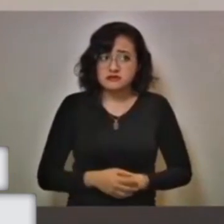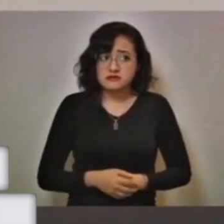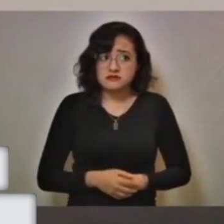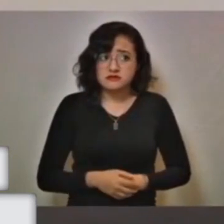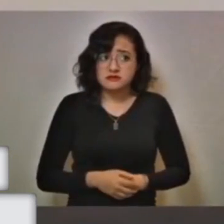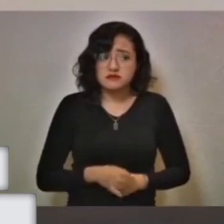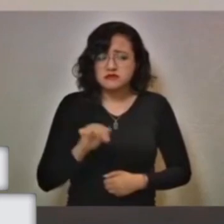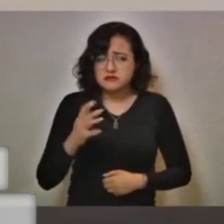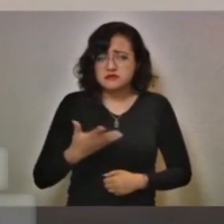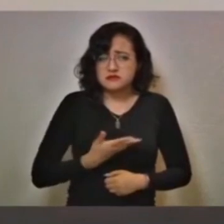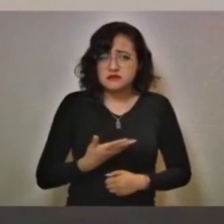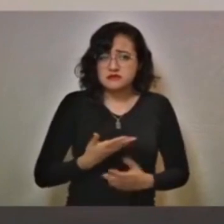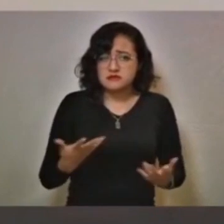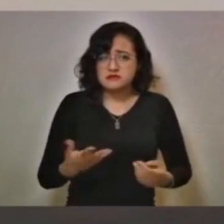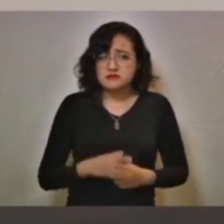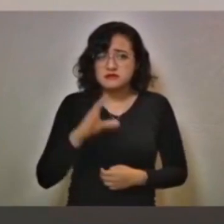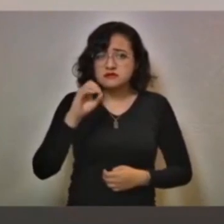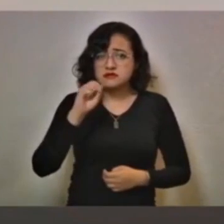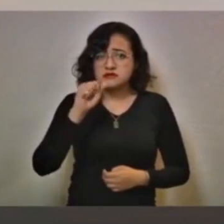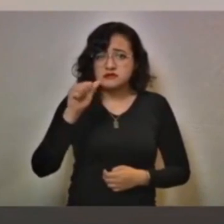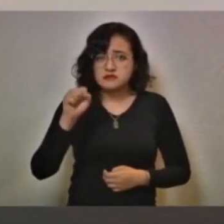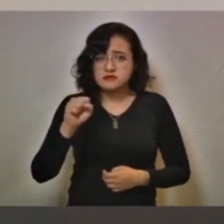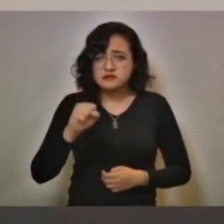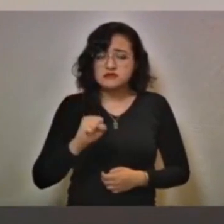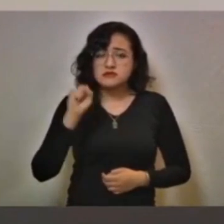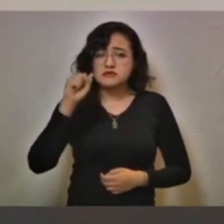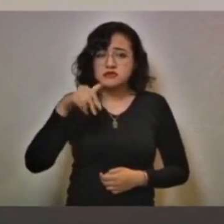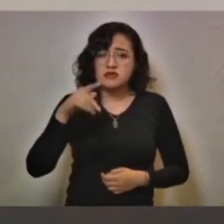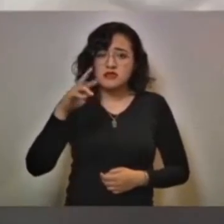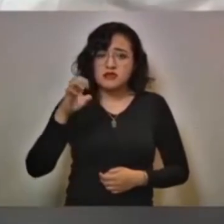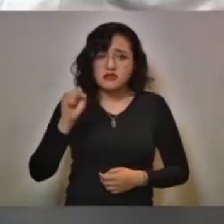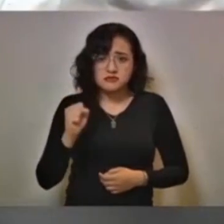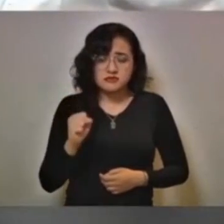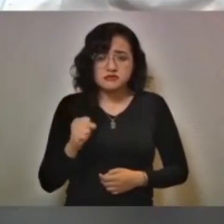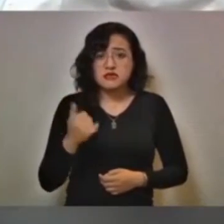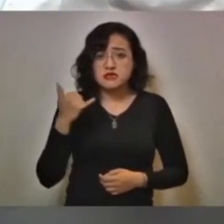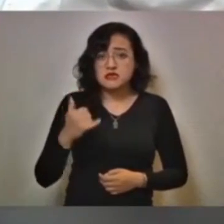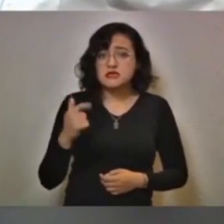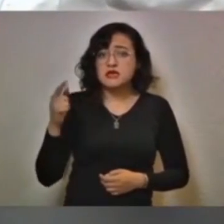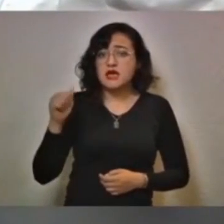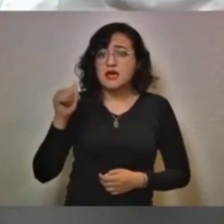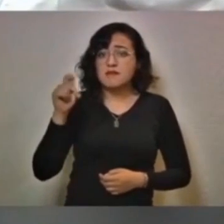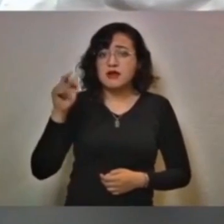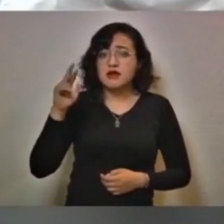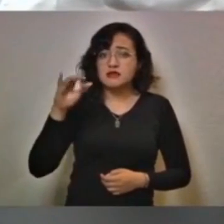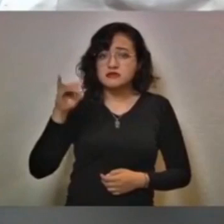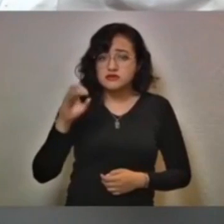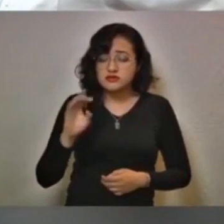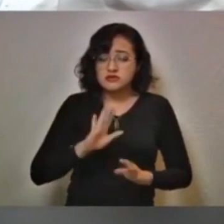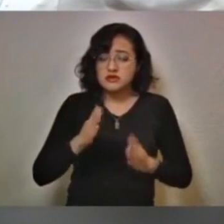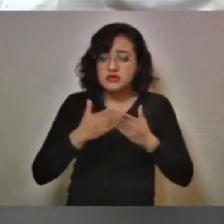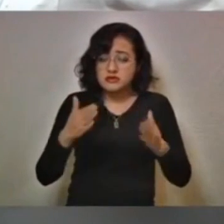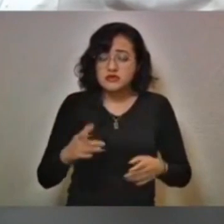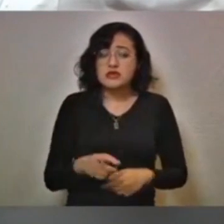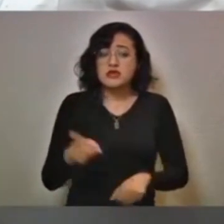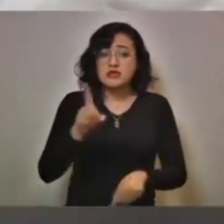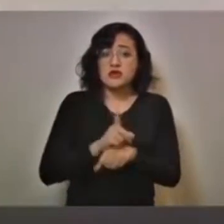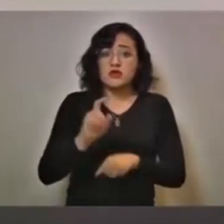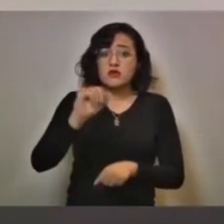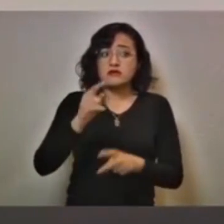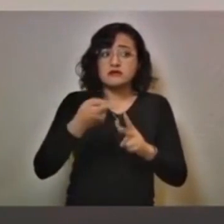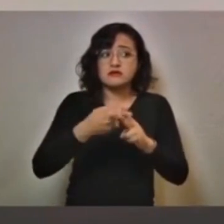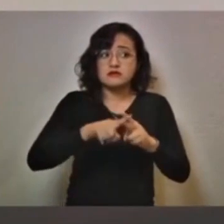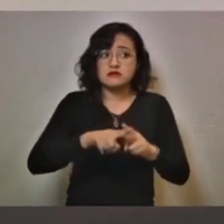que sí, señor. Perfecto. ¿Los CESAS de San Andrés y de Aparicio ya están funcionando?